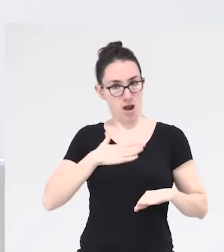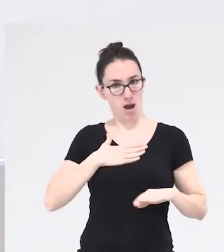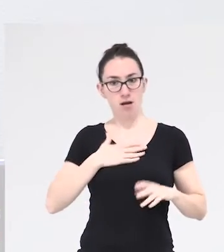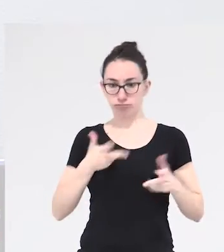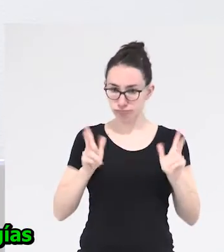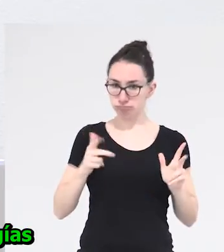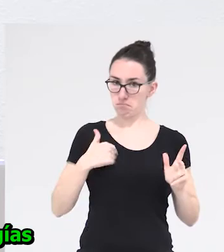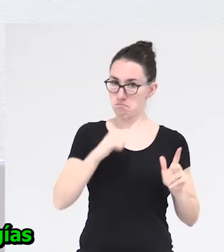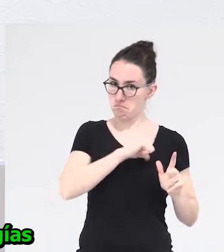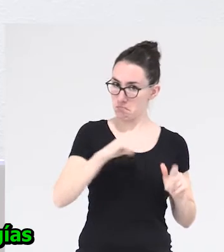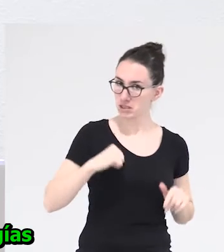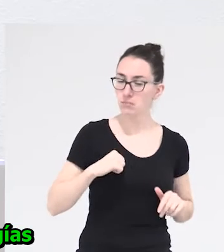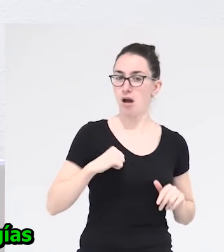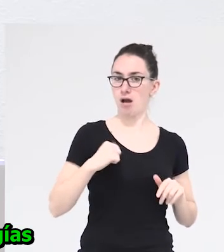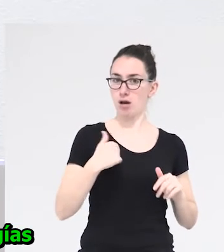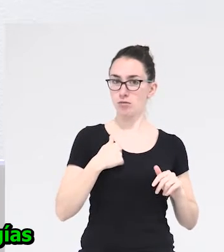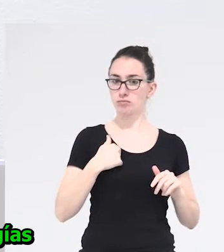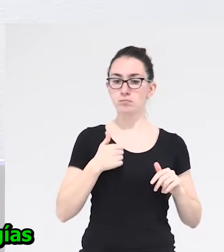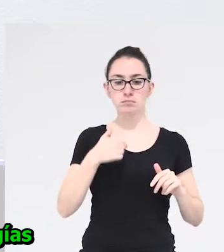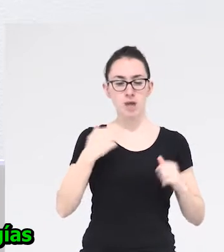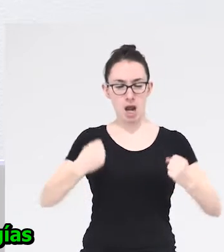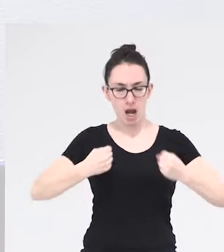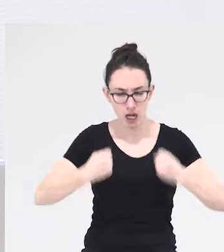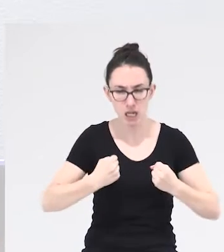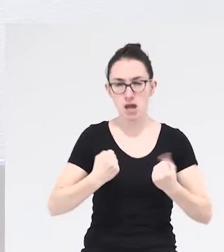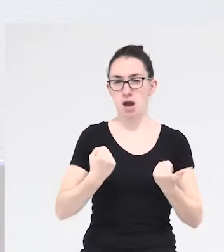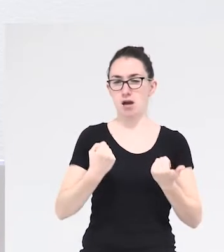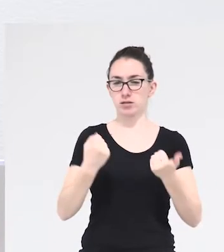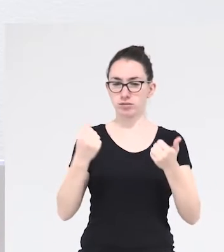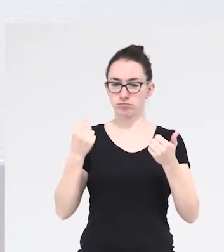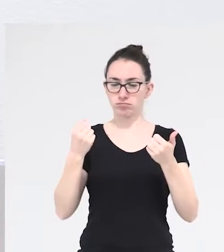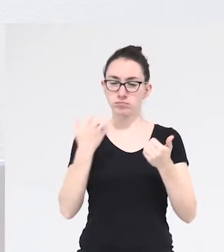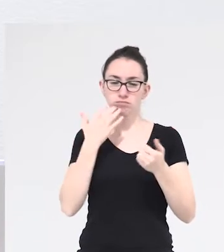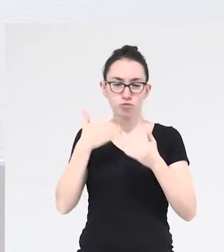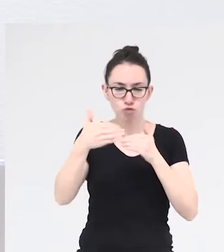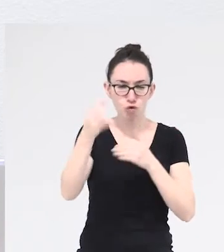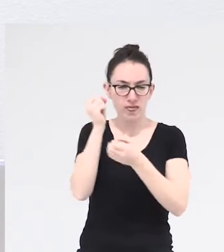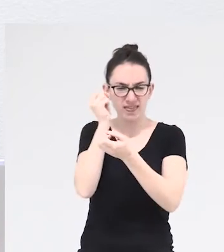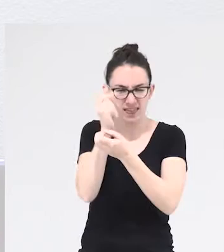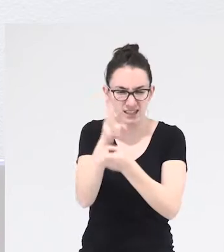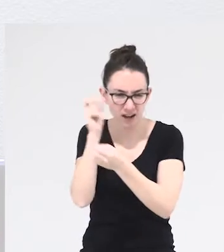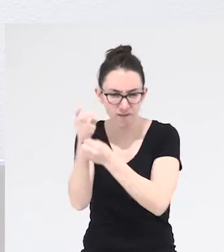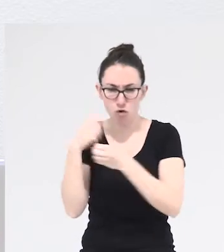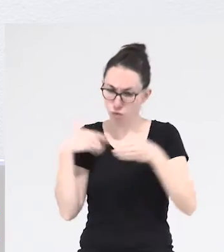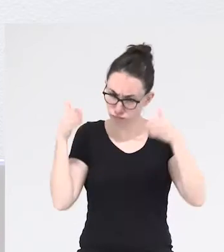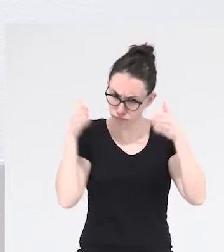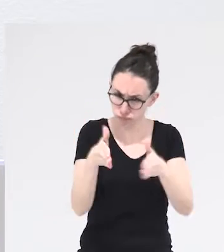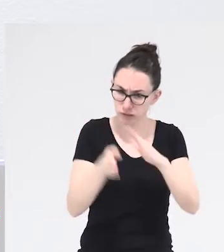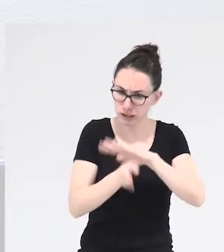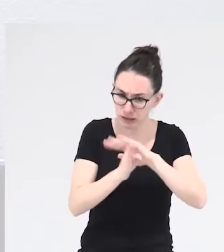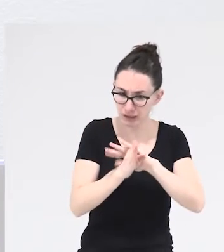para mí misma y ser capaz de concentrar mis energías en los desafíos de esos mundos en los que tengo que